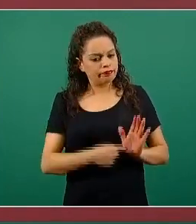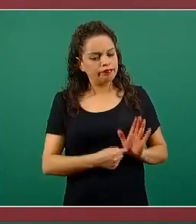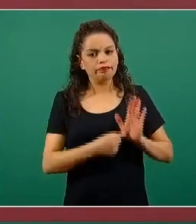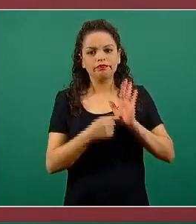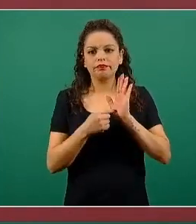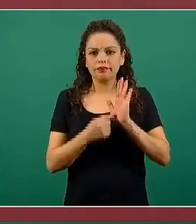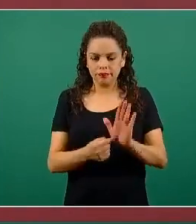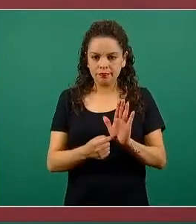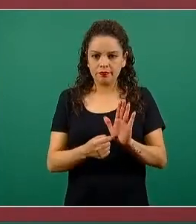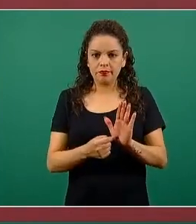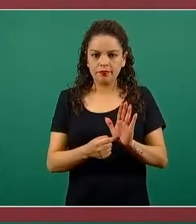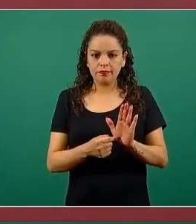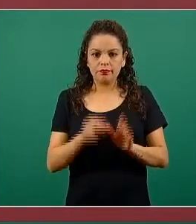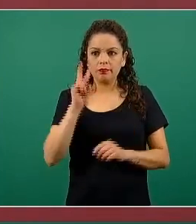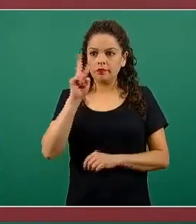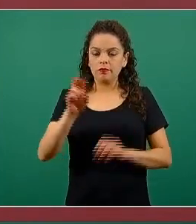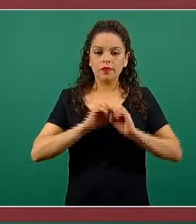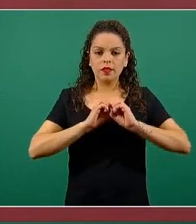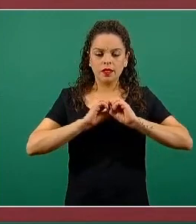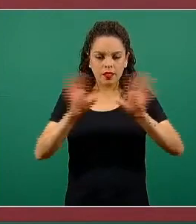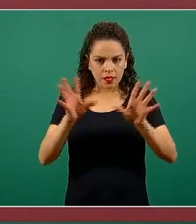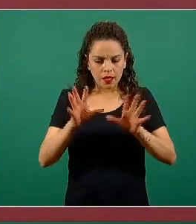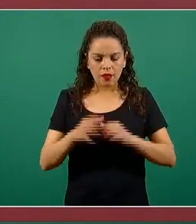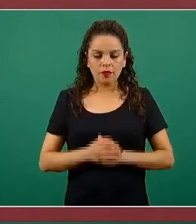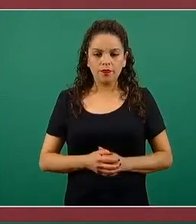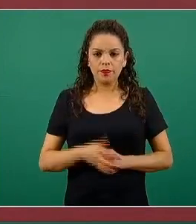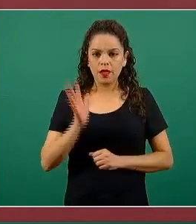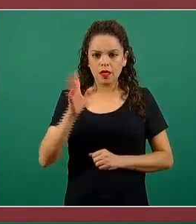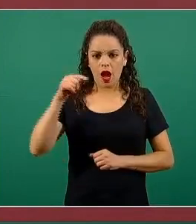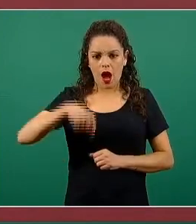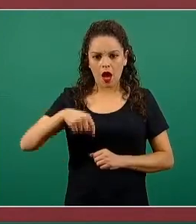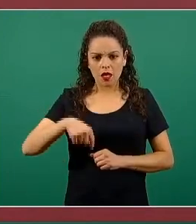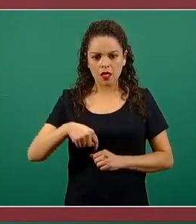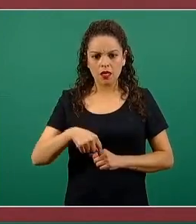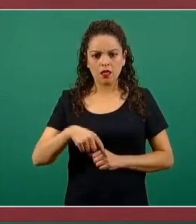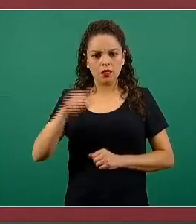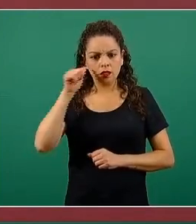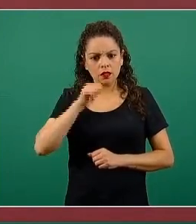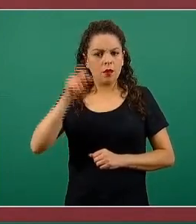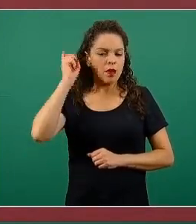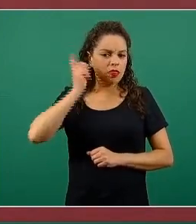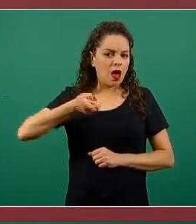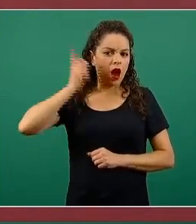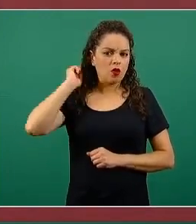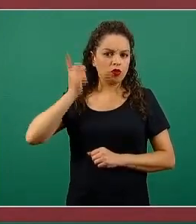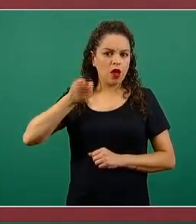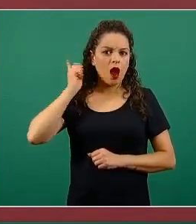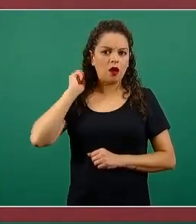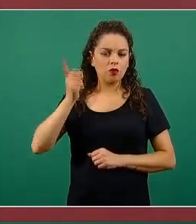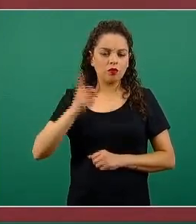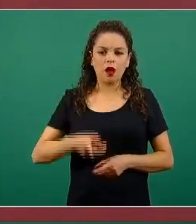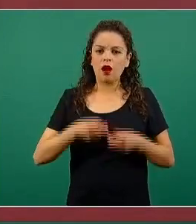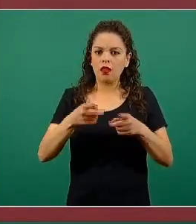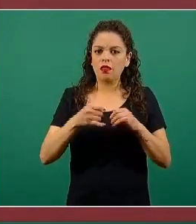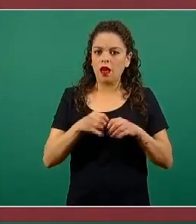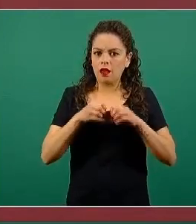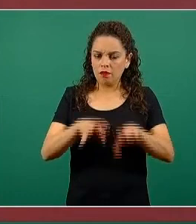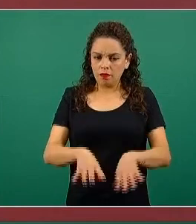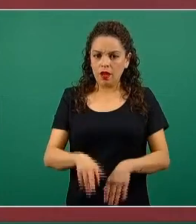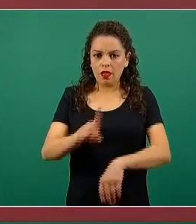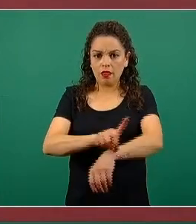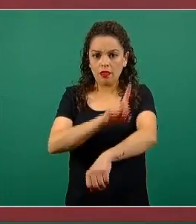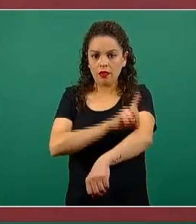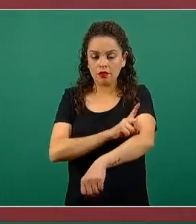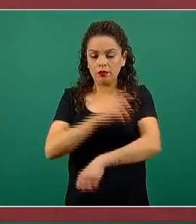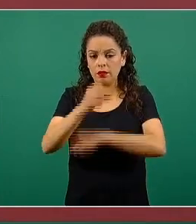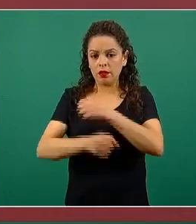completamente trazable. Como hemos podido mostrar literalmente todos los días desde que emprendimos en abril de